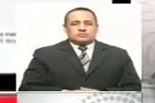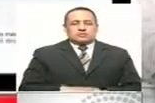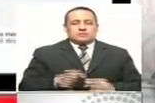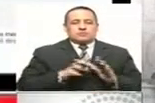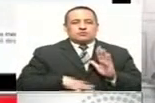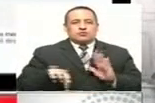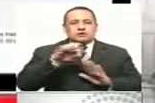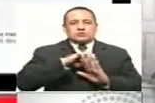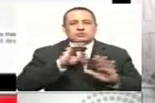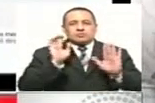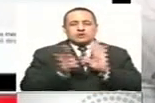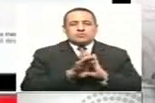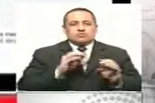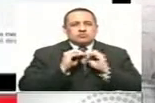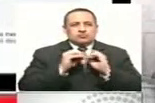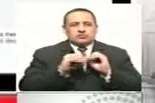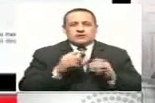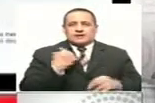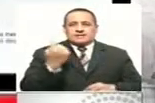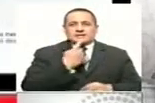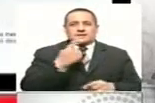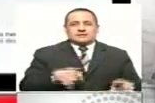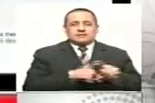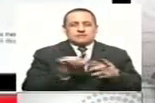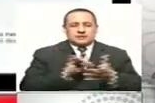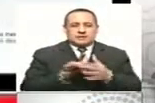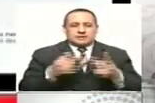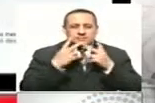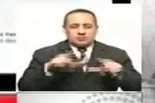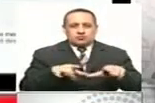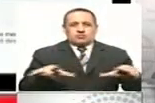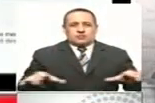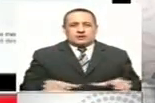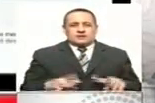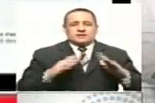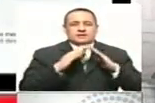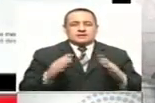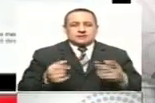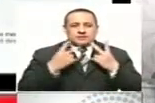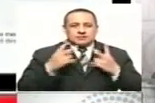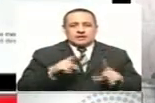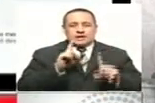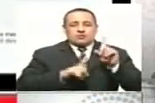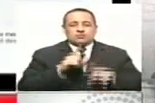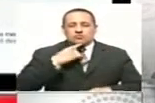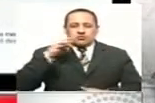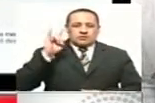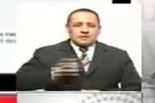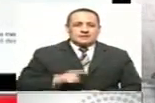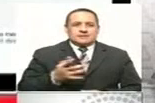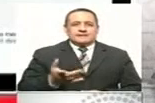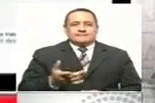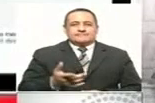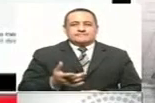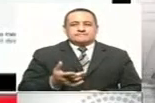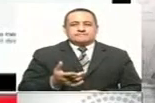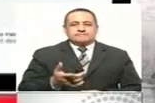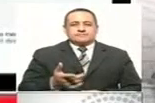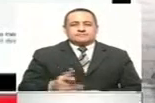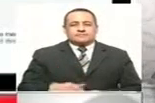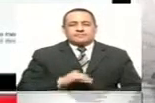proyectos, por ejemplo, de saneamiento de límites interdepartamentales, que hay cosas que son urgentes, ¿no?